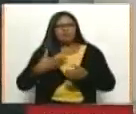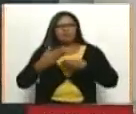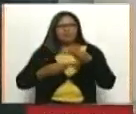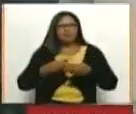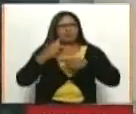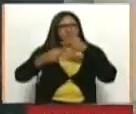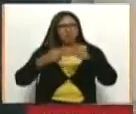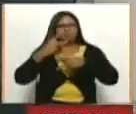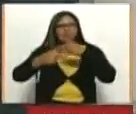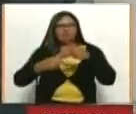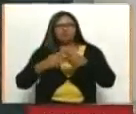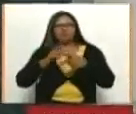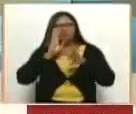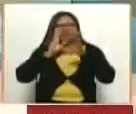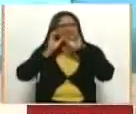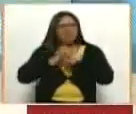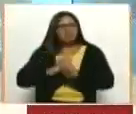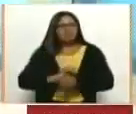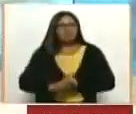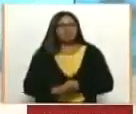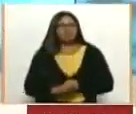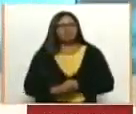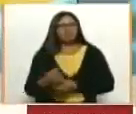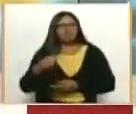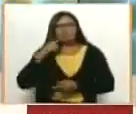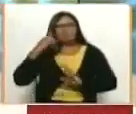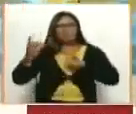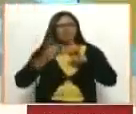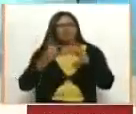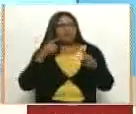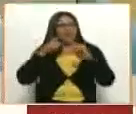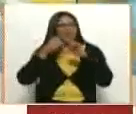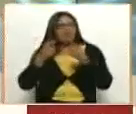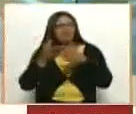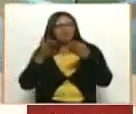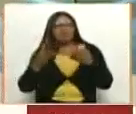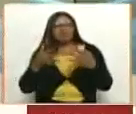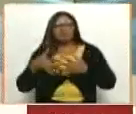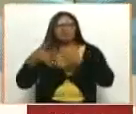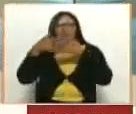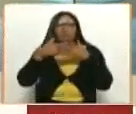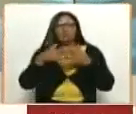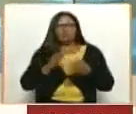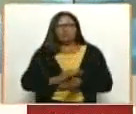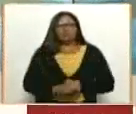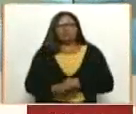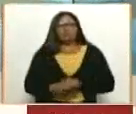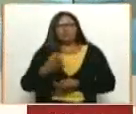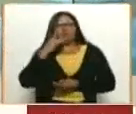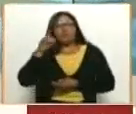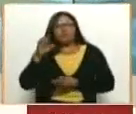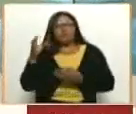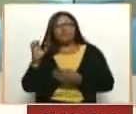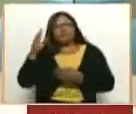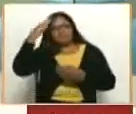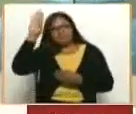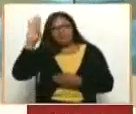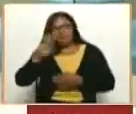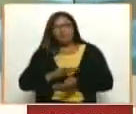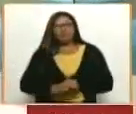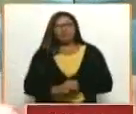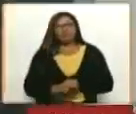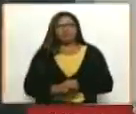de producción de confianza. Al menos se ve distinto, porque ya este diálogo es directamente con el gobierno de Estados Unidos. Exacto. Y no como el caso de México, exacto, que era con un sector del G4,